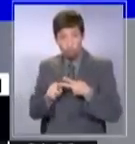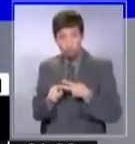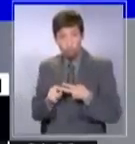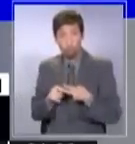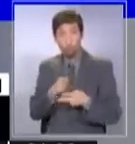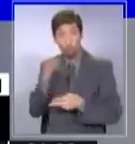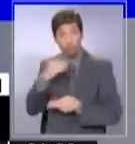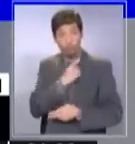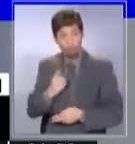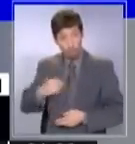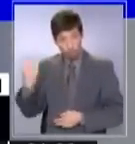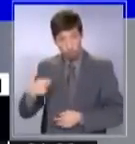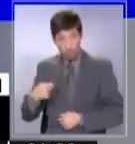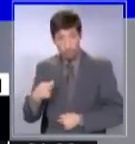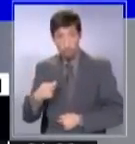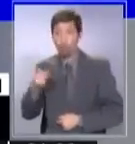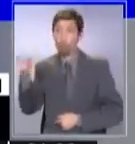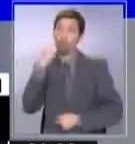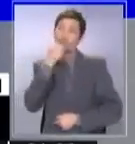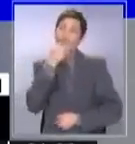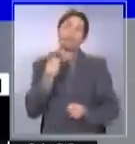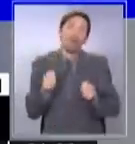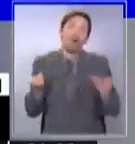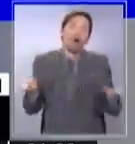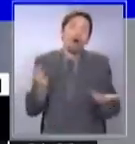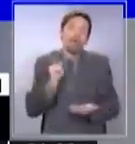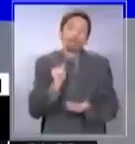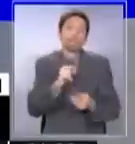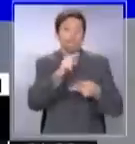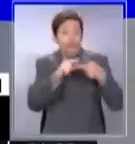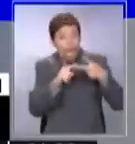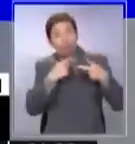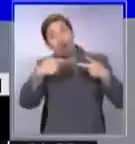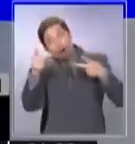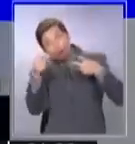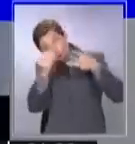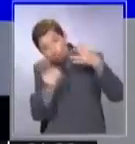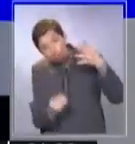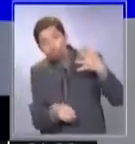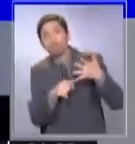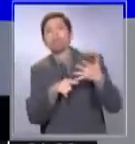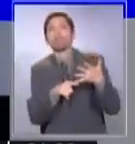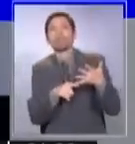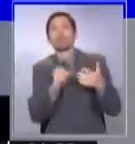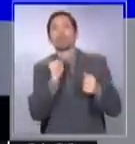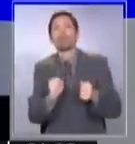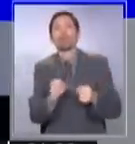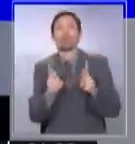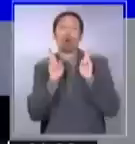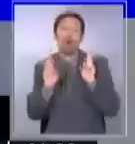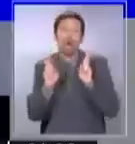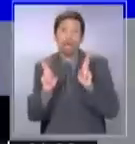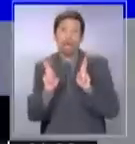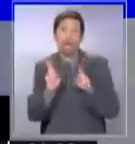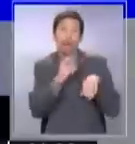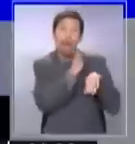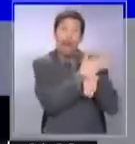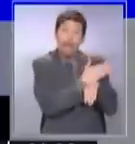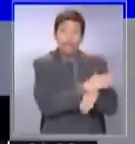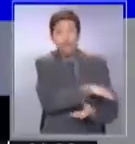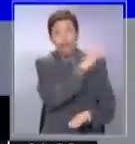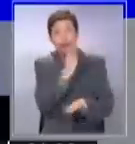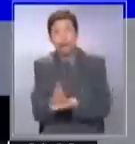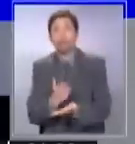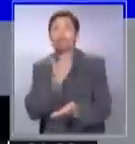y obviamente que ellos y otros nosotros queremos que puedan estar desde arica punta Arenas y ojalá con gente